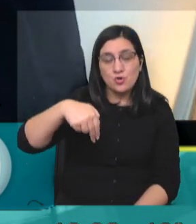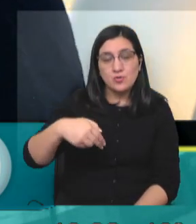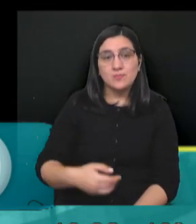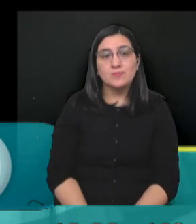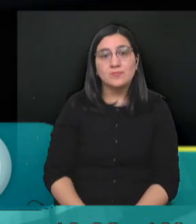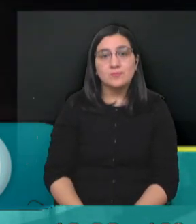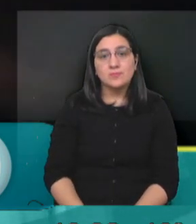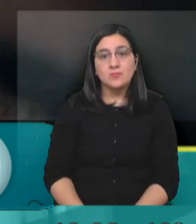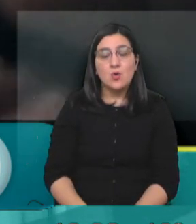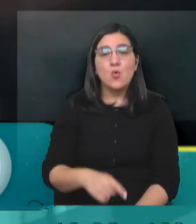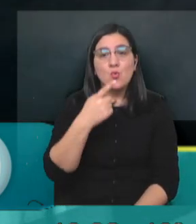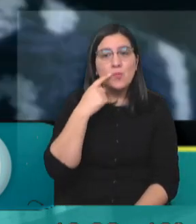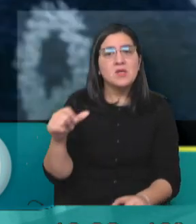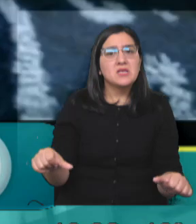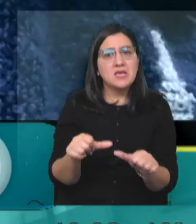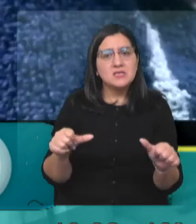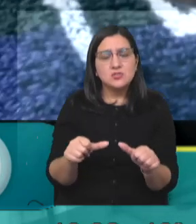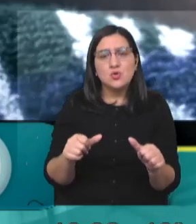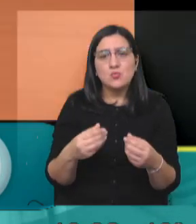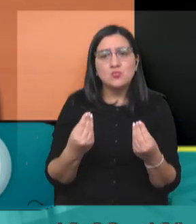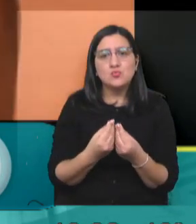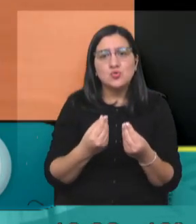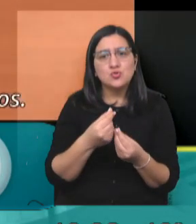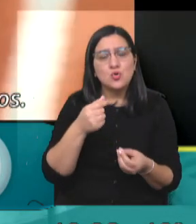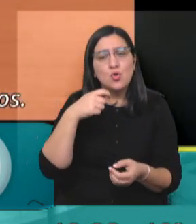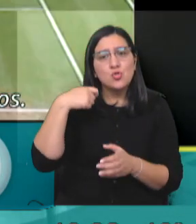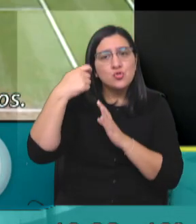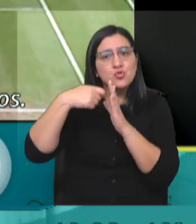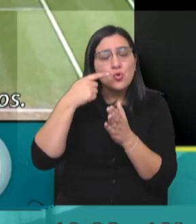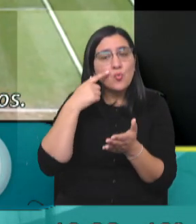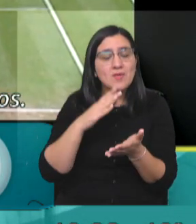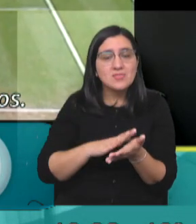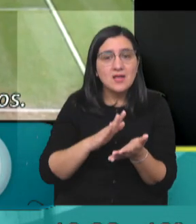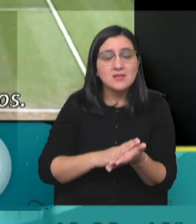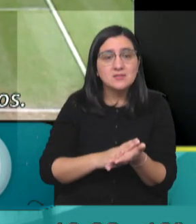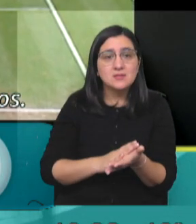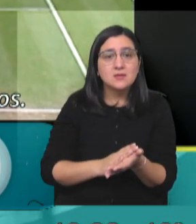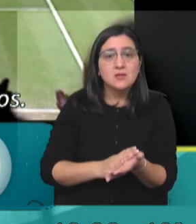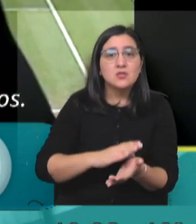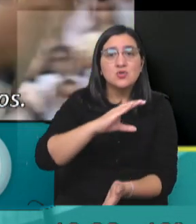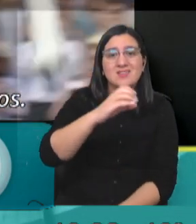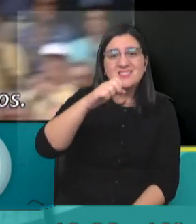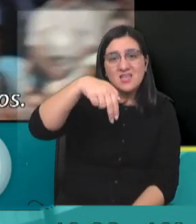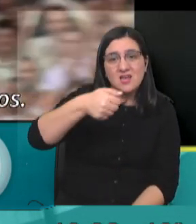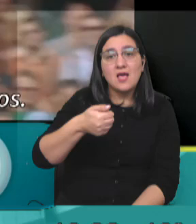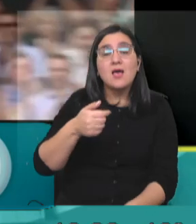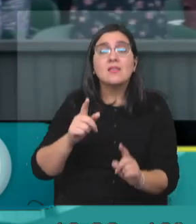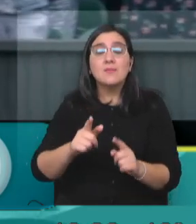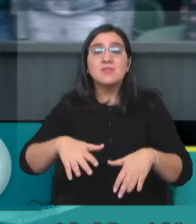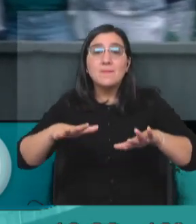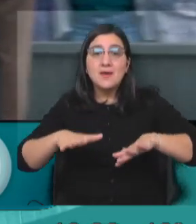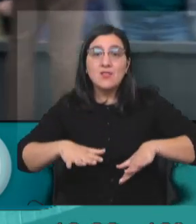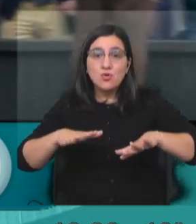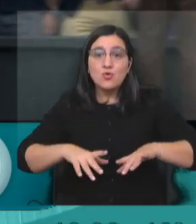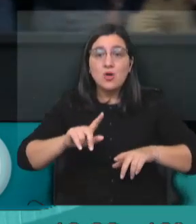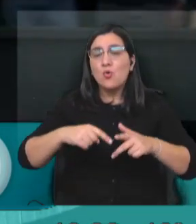Karpadia, un tipo que ha hecho documentales sobre Ayrton Senna, el mejor que yo he visto. Uno sobre Maradona, el mejor que yo he visto. Uno sobre Amy Winehouse, el mejor